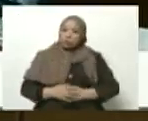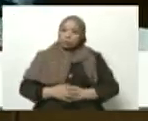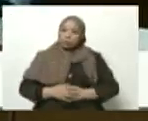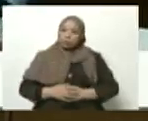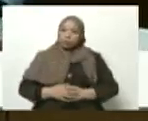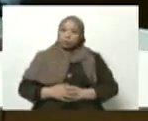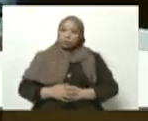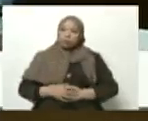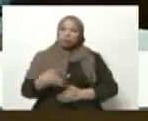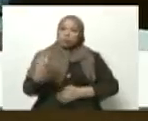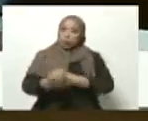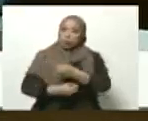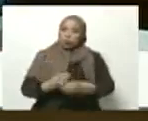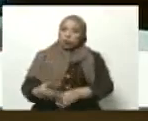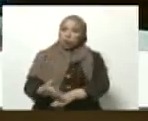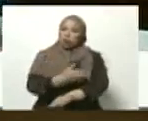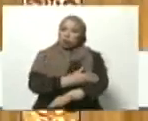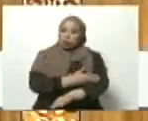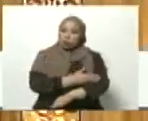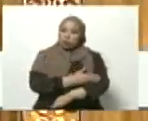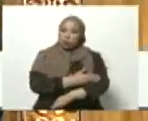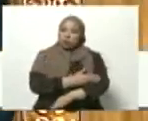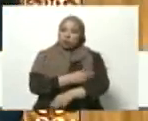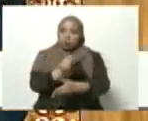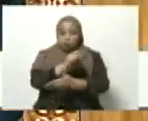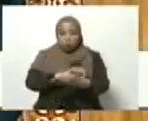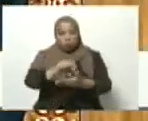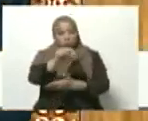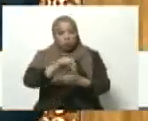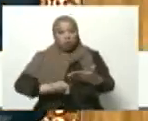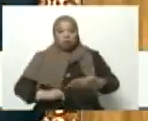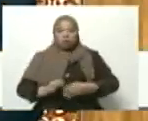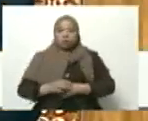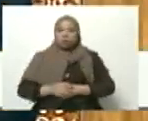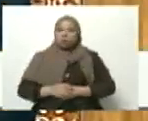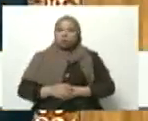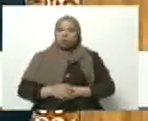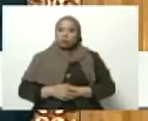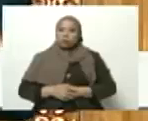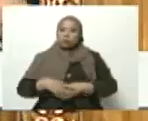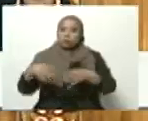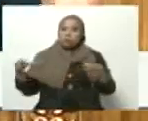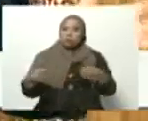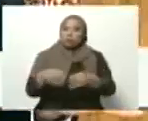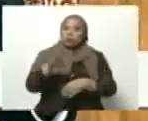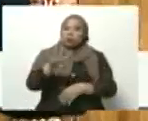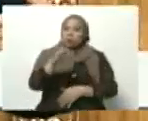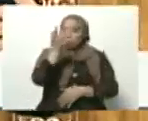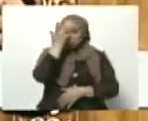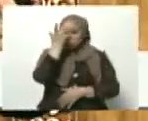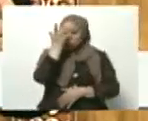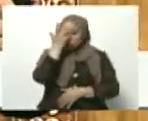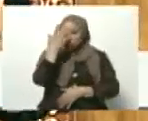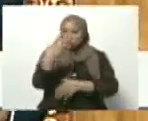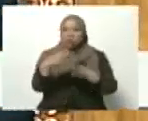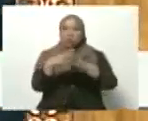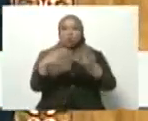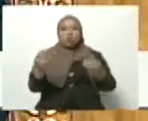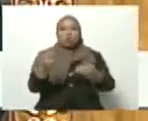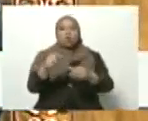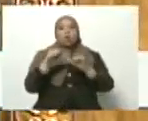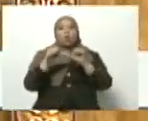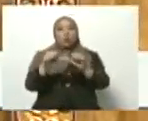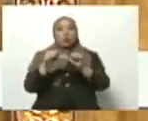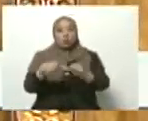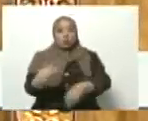ratifica lo que dice el contrato de Gudró. La reunión del 5 de febrero abrió las puertas para todo lo que sigue. Miren